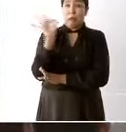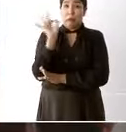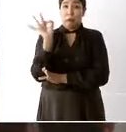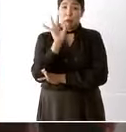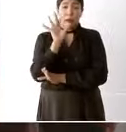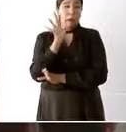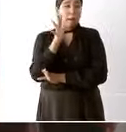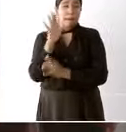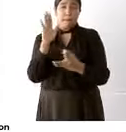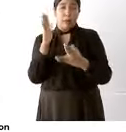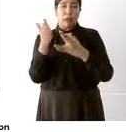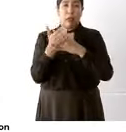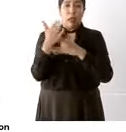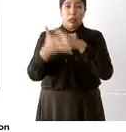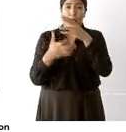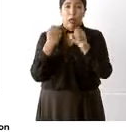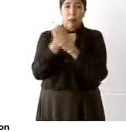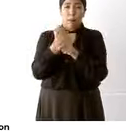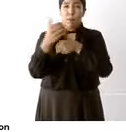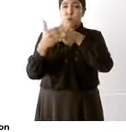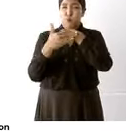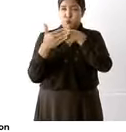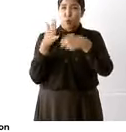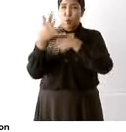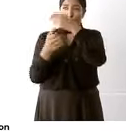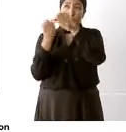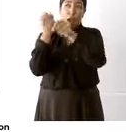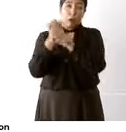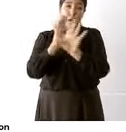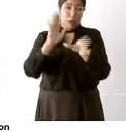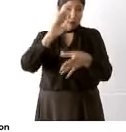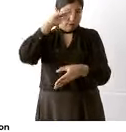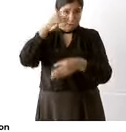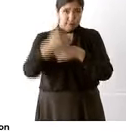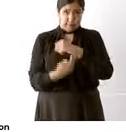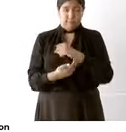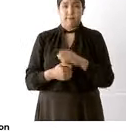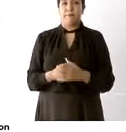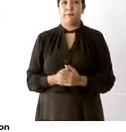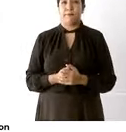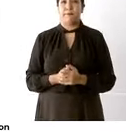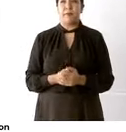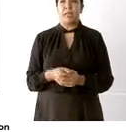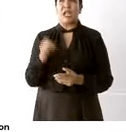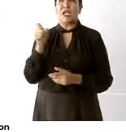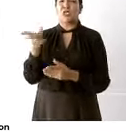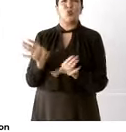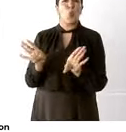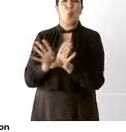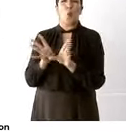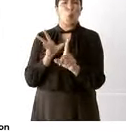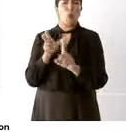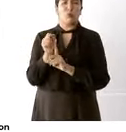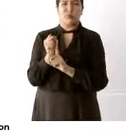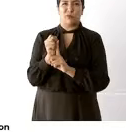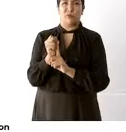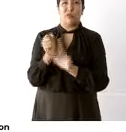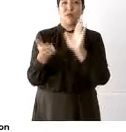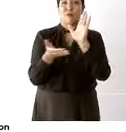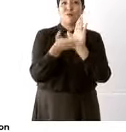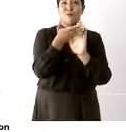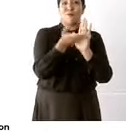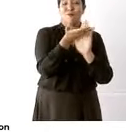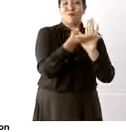viene. Igual, esto es con inversión pública y del fideicomiso también en la infraestructura